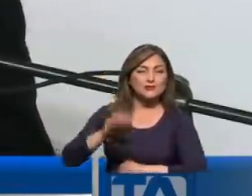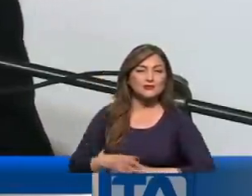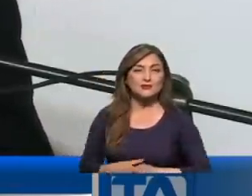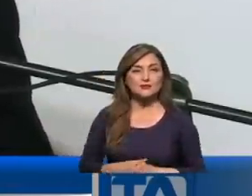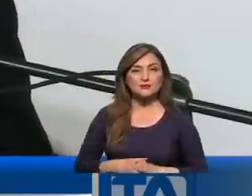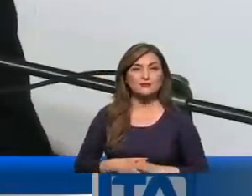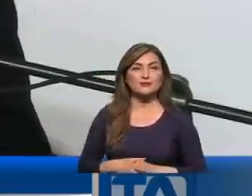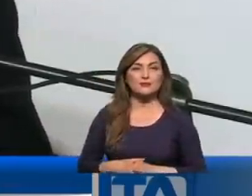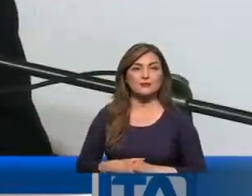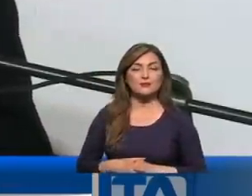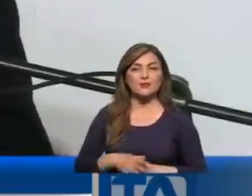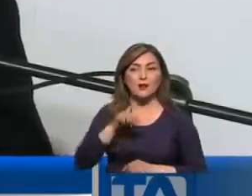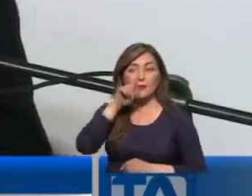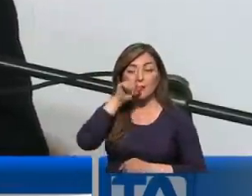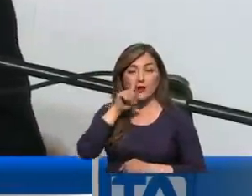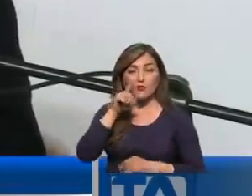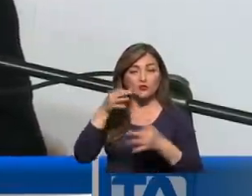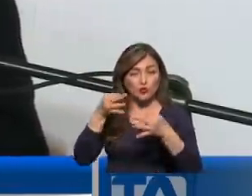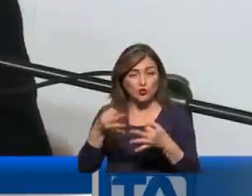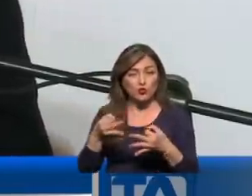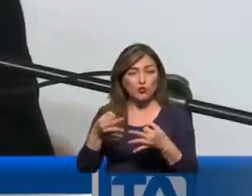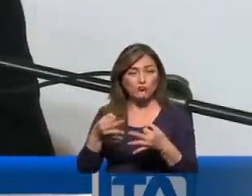no tiene un empleo formal.